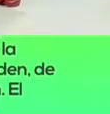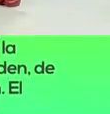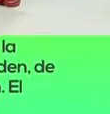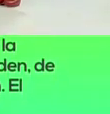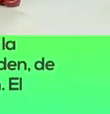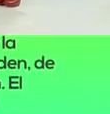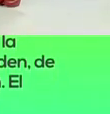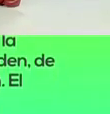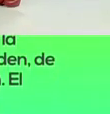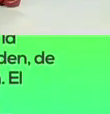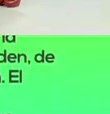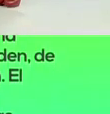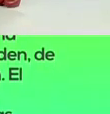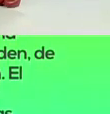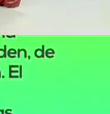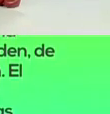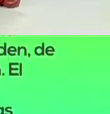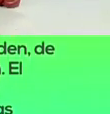27